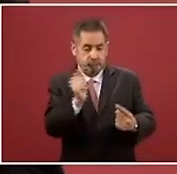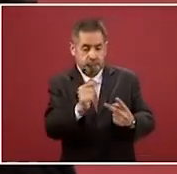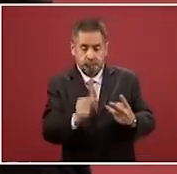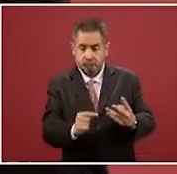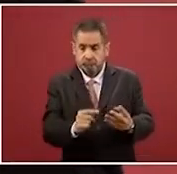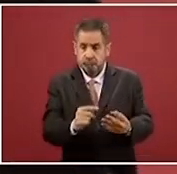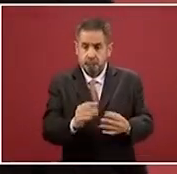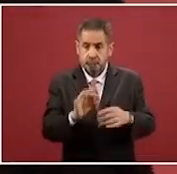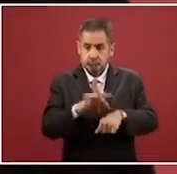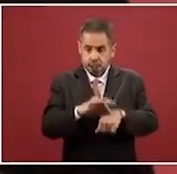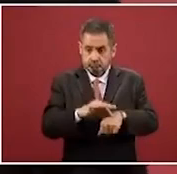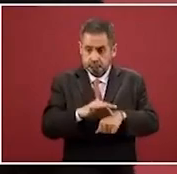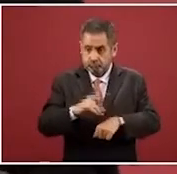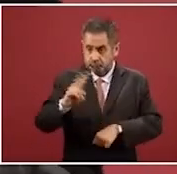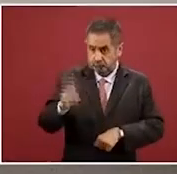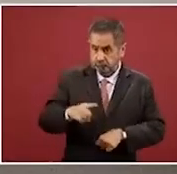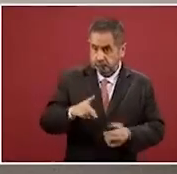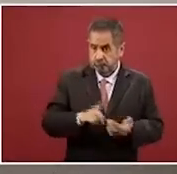funcionario